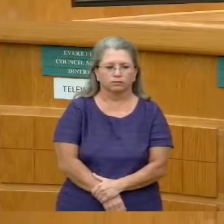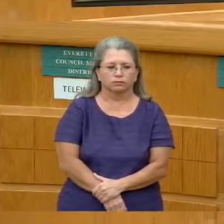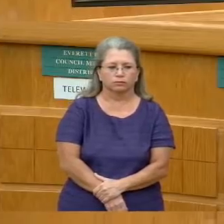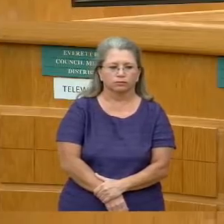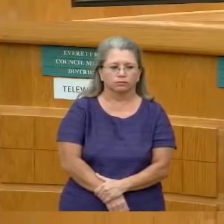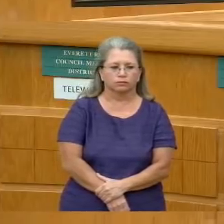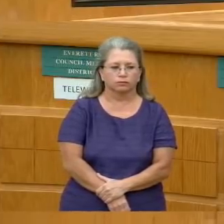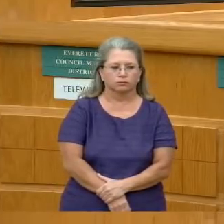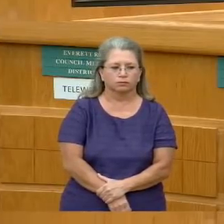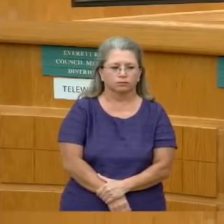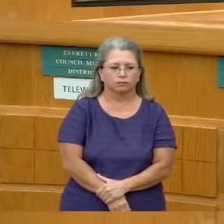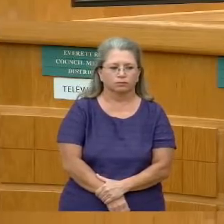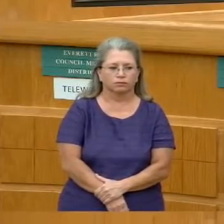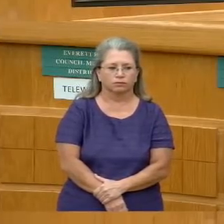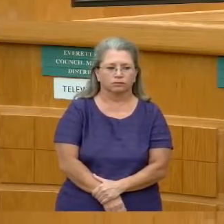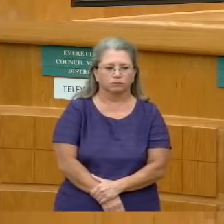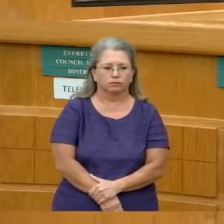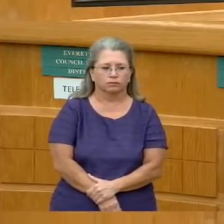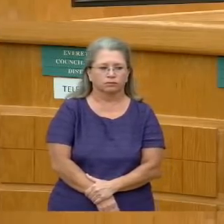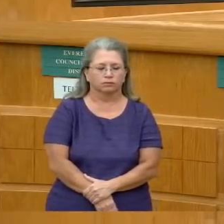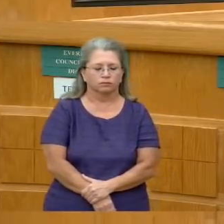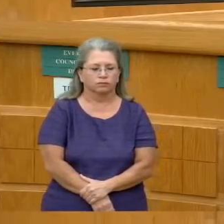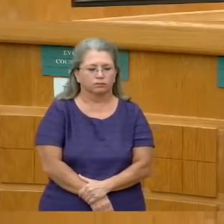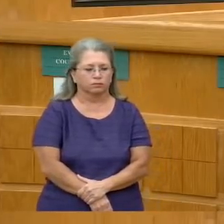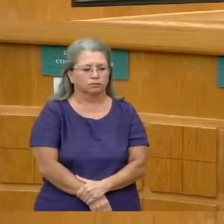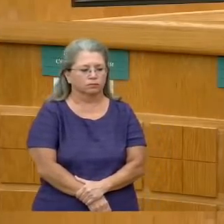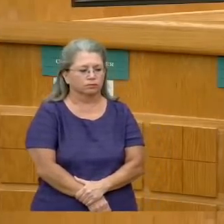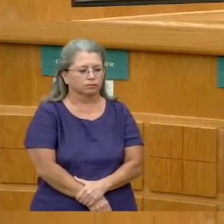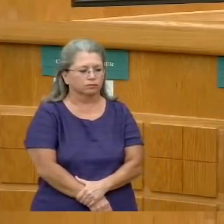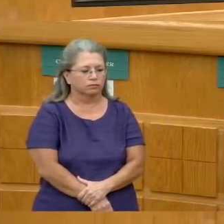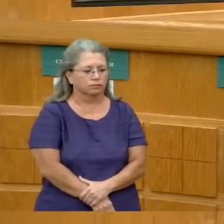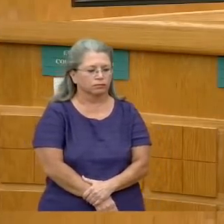884-2242. La Fundación del Área de la Costa al número